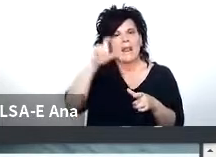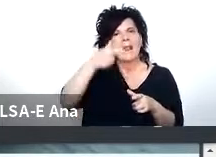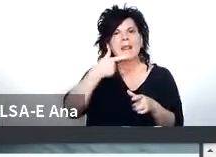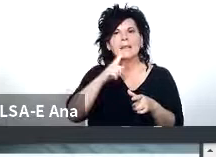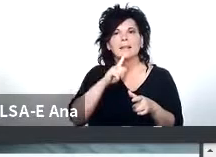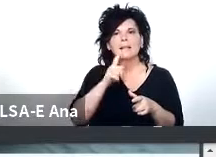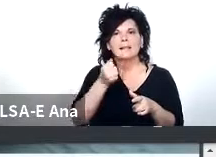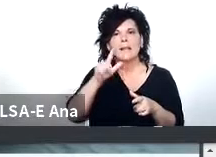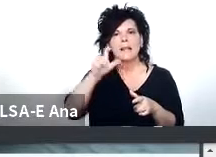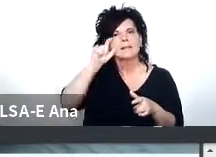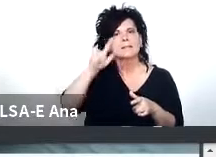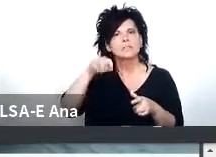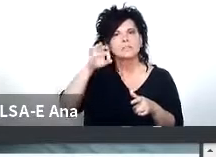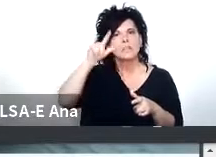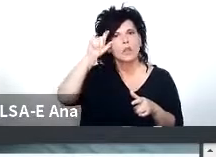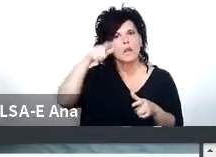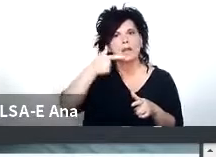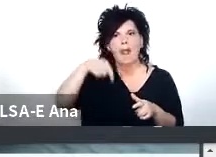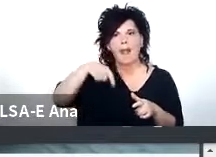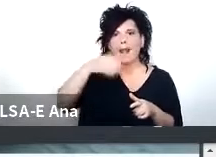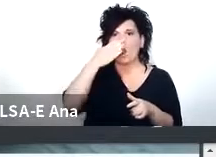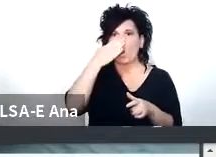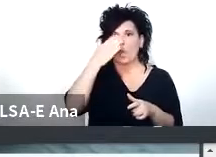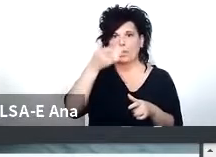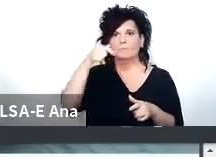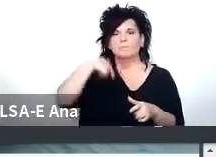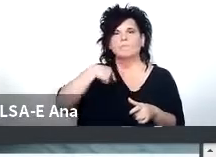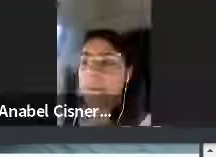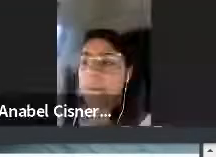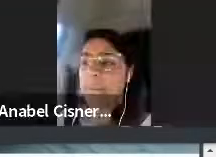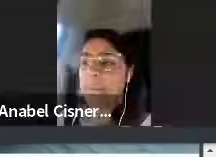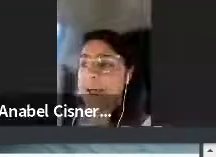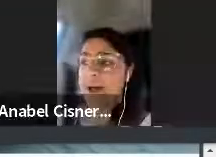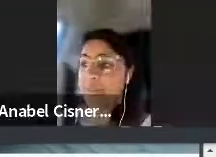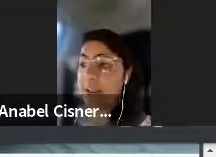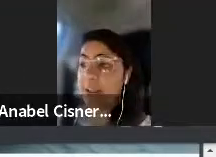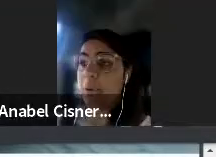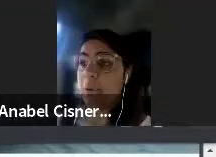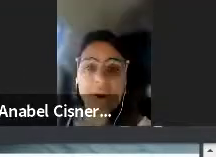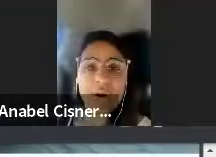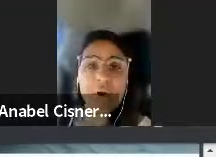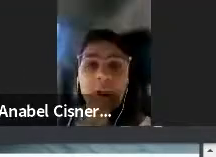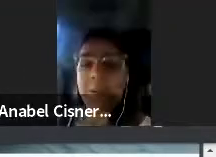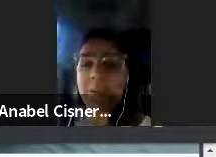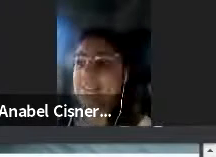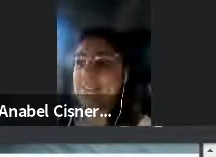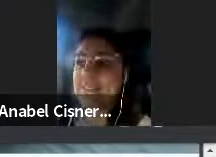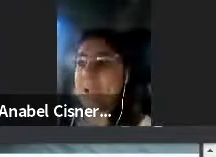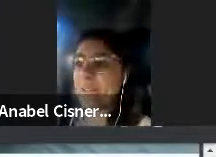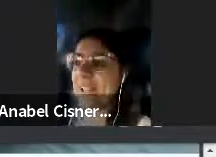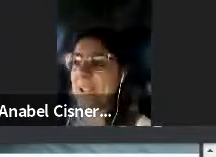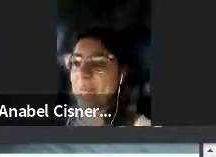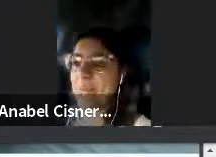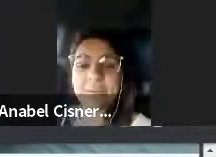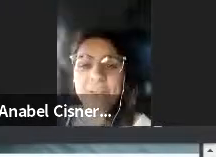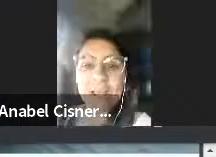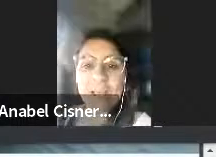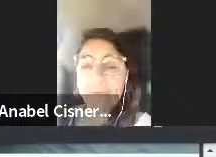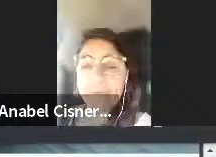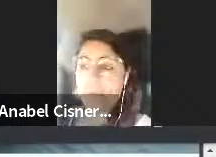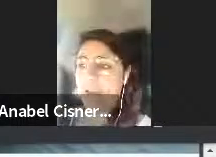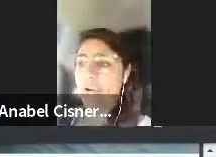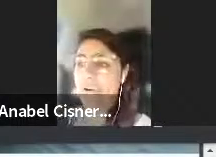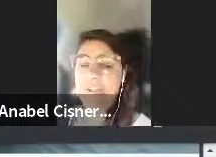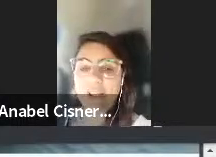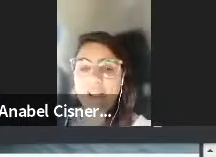que me parecía muy interesante hacerle este comentario para que bueno los que viven cerca o tienen la posibilidad